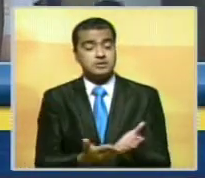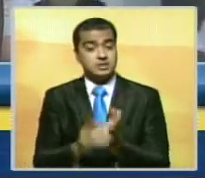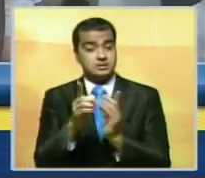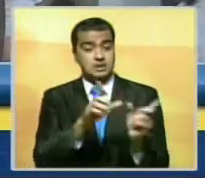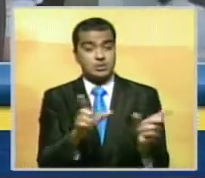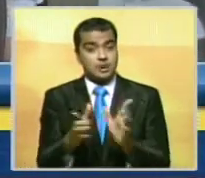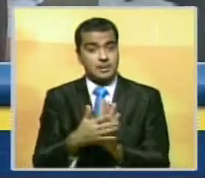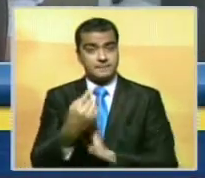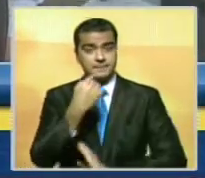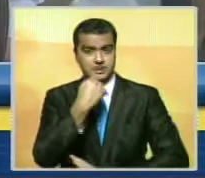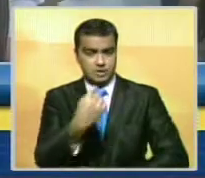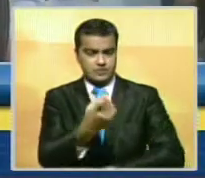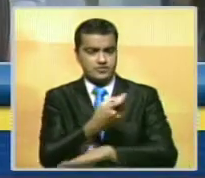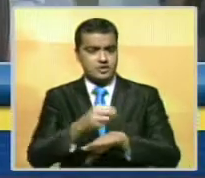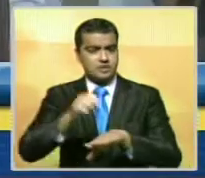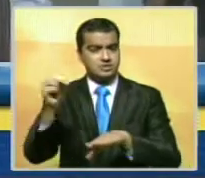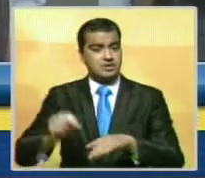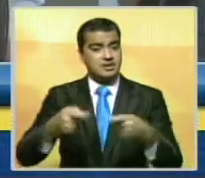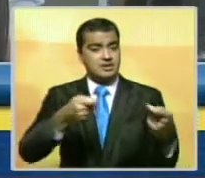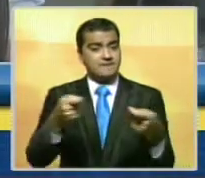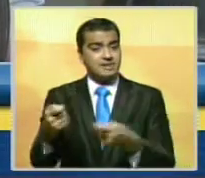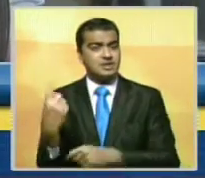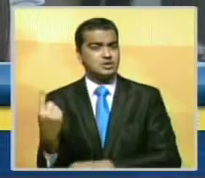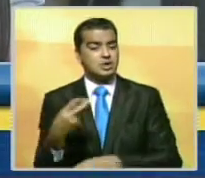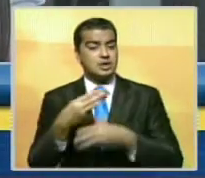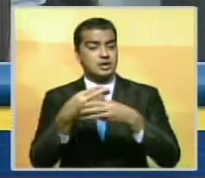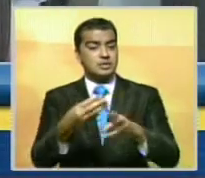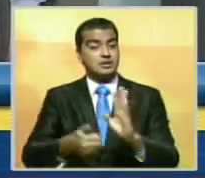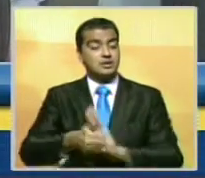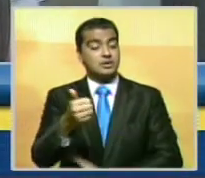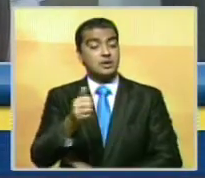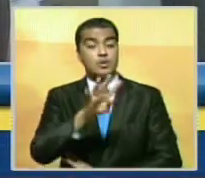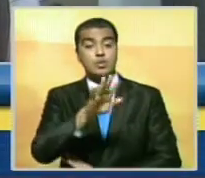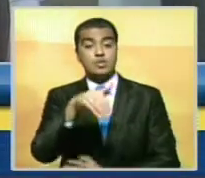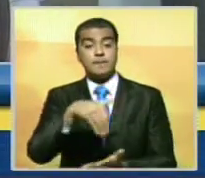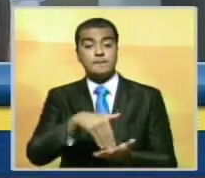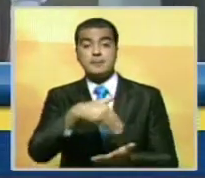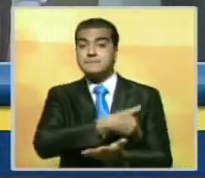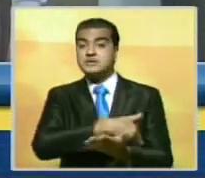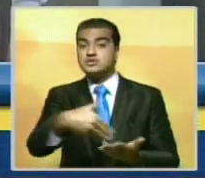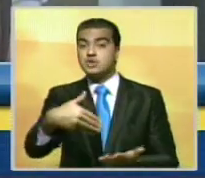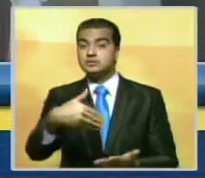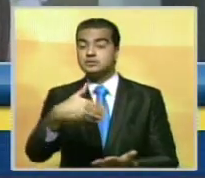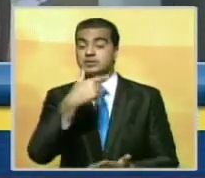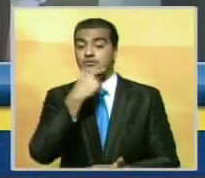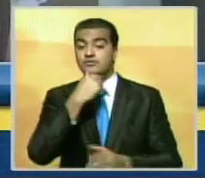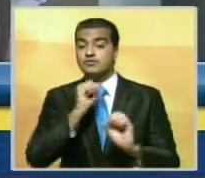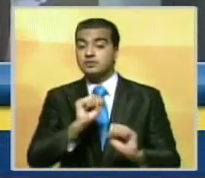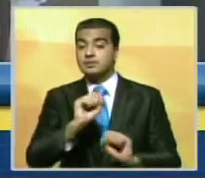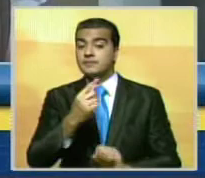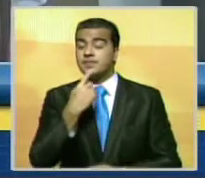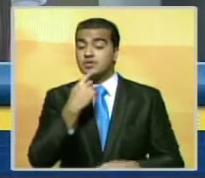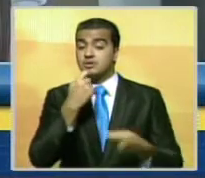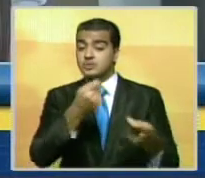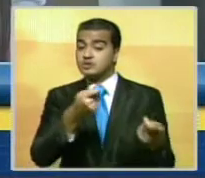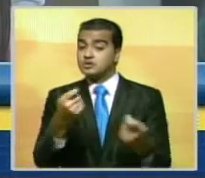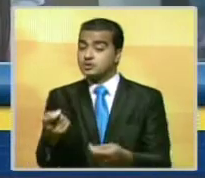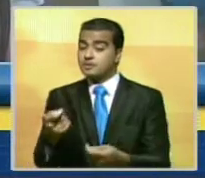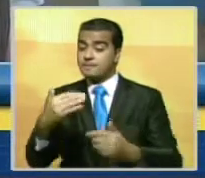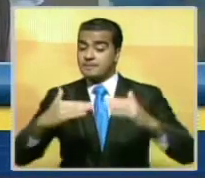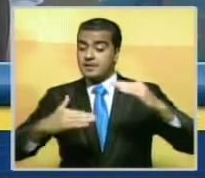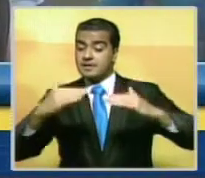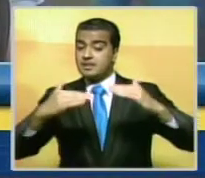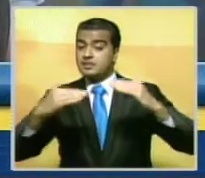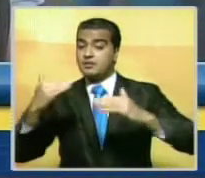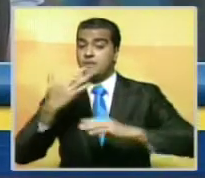entidad, aseguró que el gobierno nacional le adeuda solo en créditos adicionales 4.000 millones de bolívares. Pidió asignación de recursos